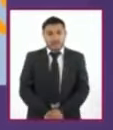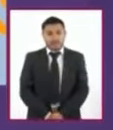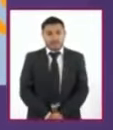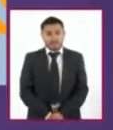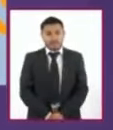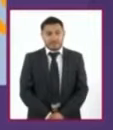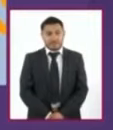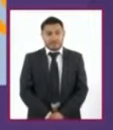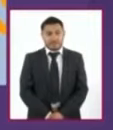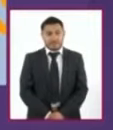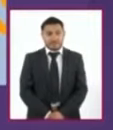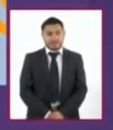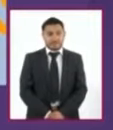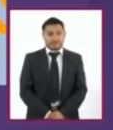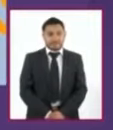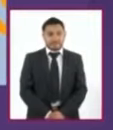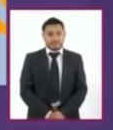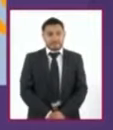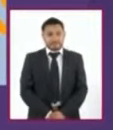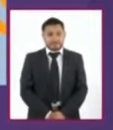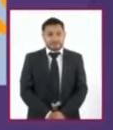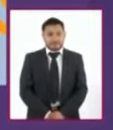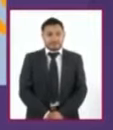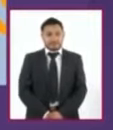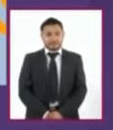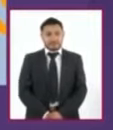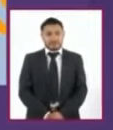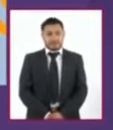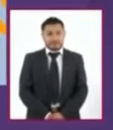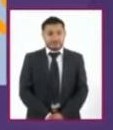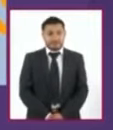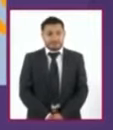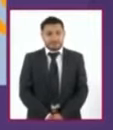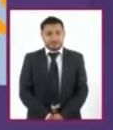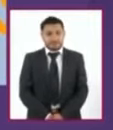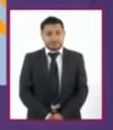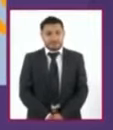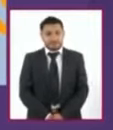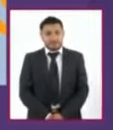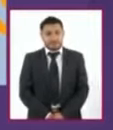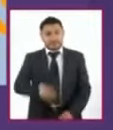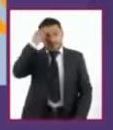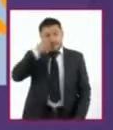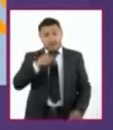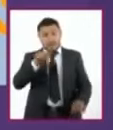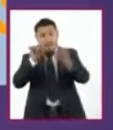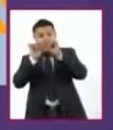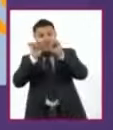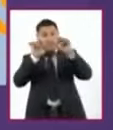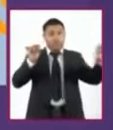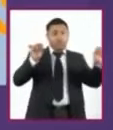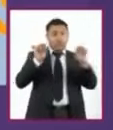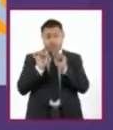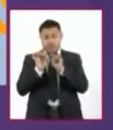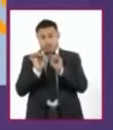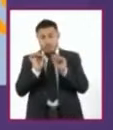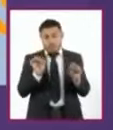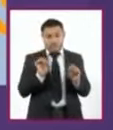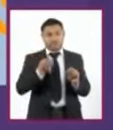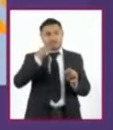Para trazar el simétrico de la figura, trazamos una recta perpendicular a M, que inicie en